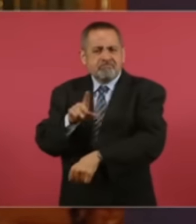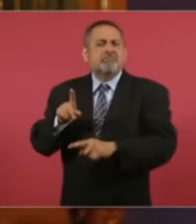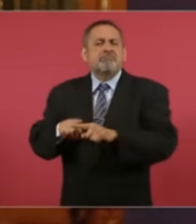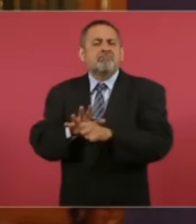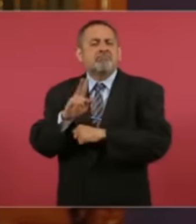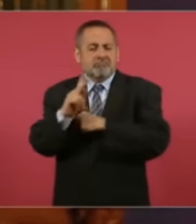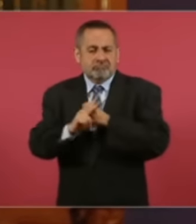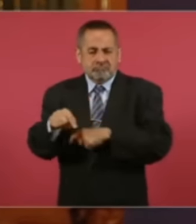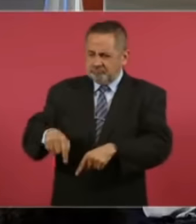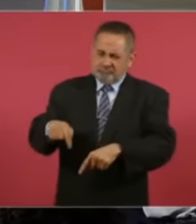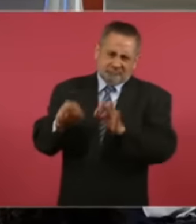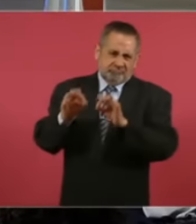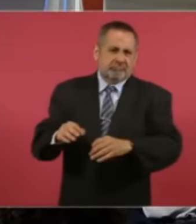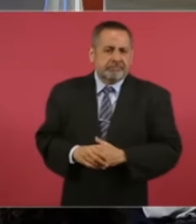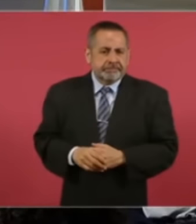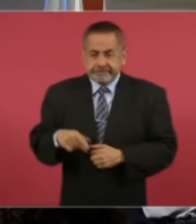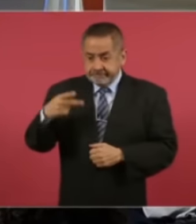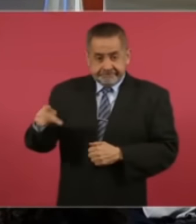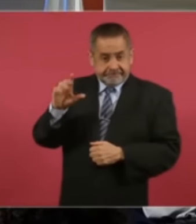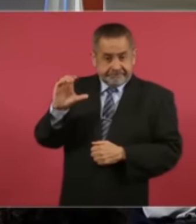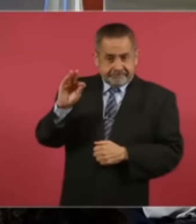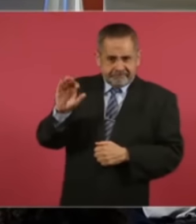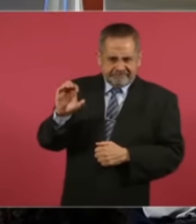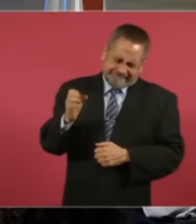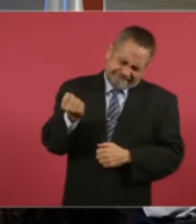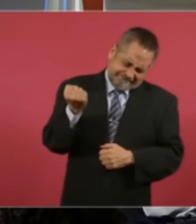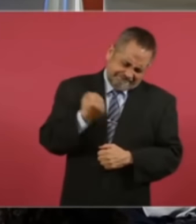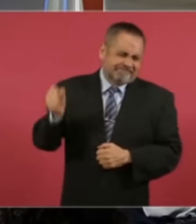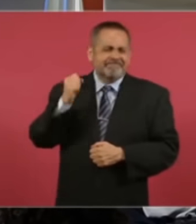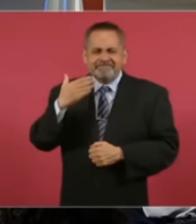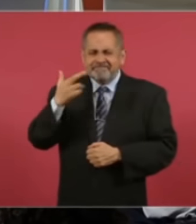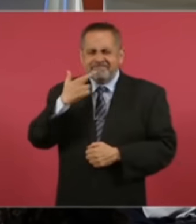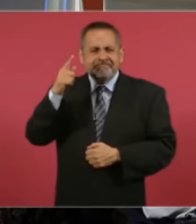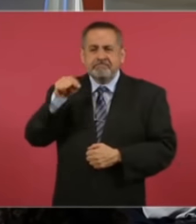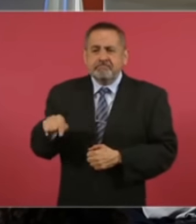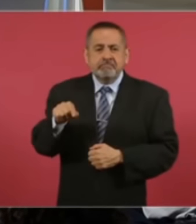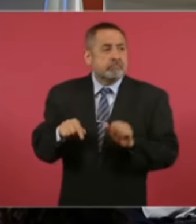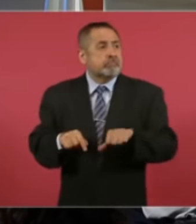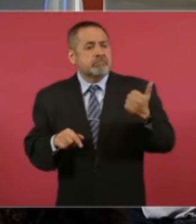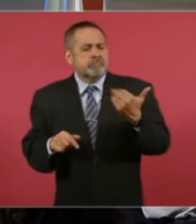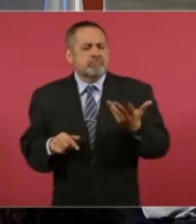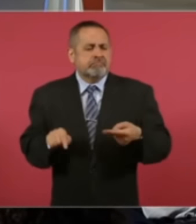¿Cómo los trabajadores de la Comisión Federal de Electricidad?